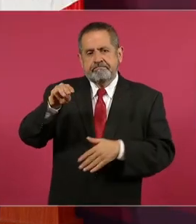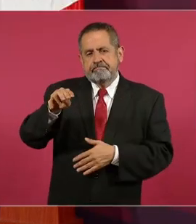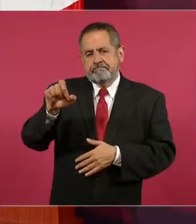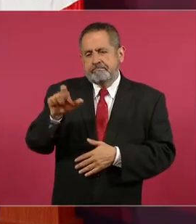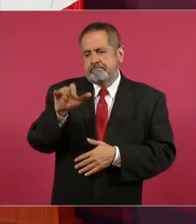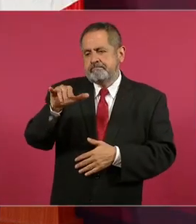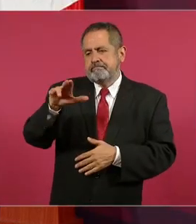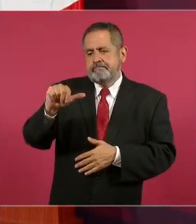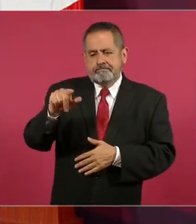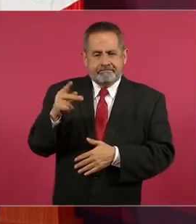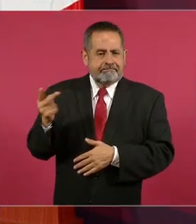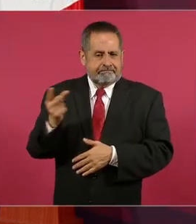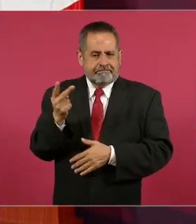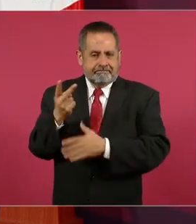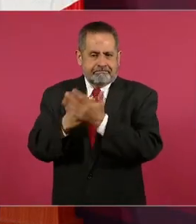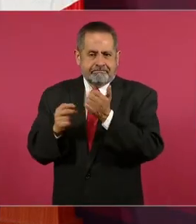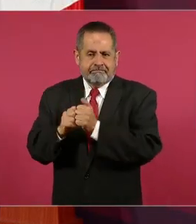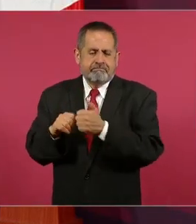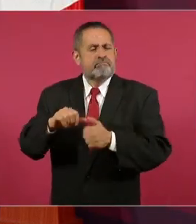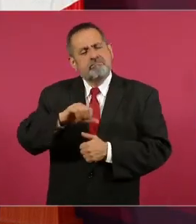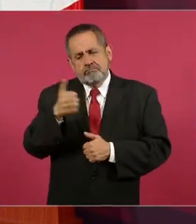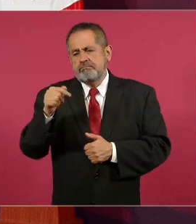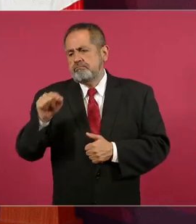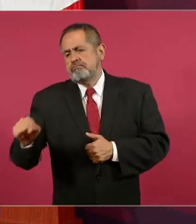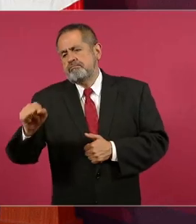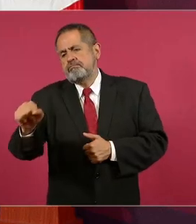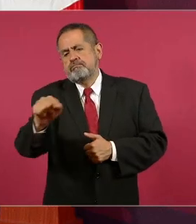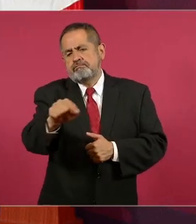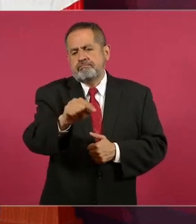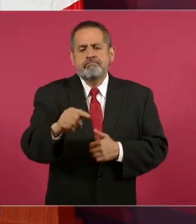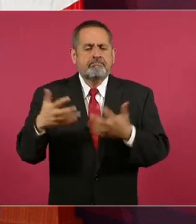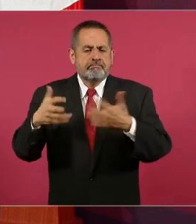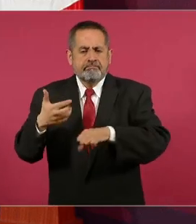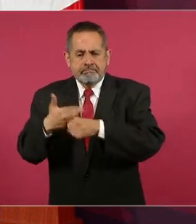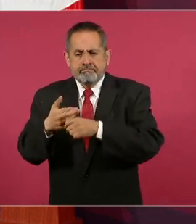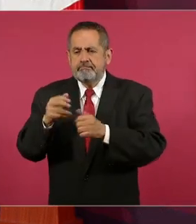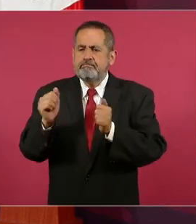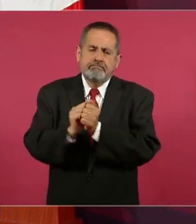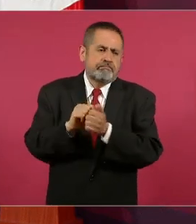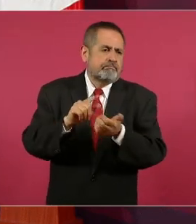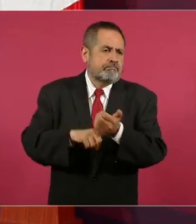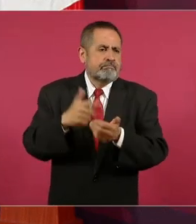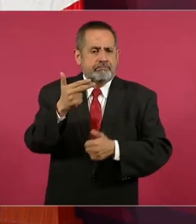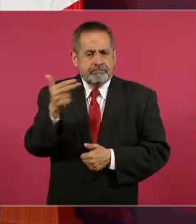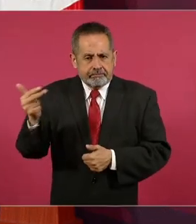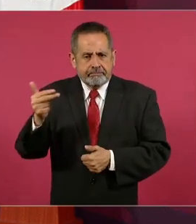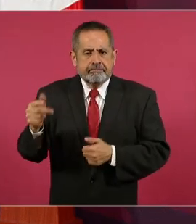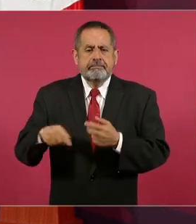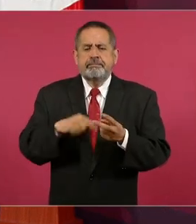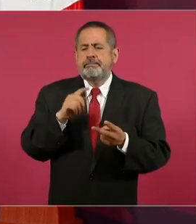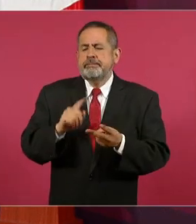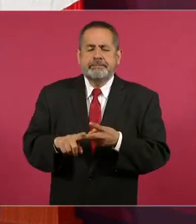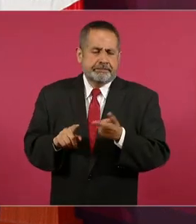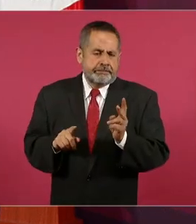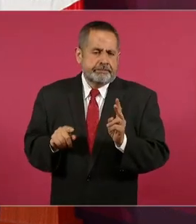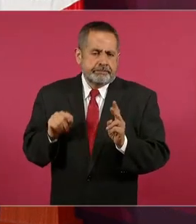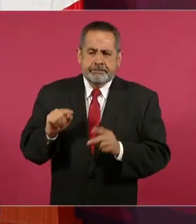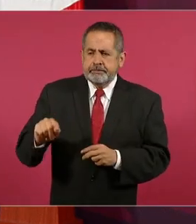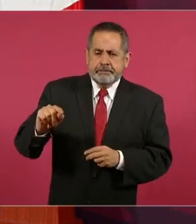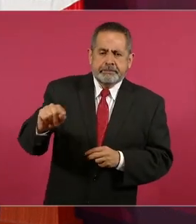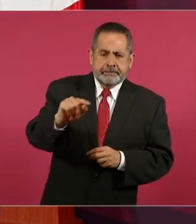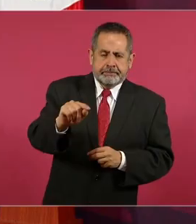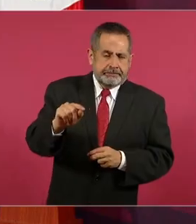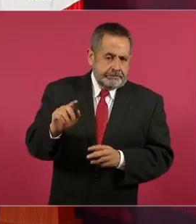otras empresas complementarias como hoteles y